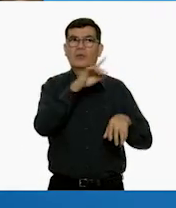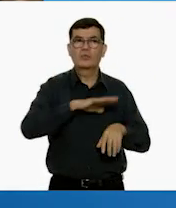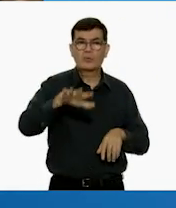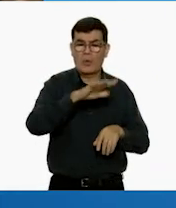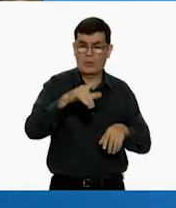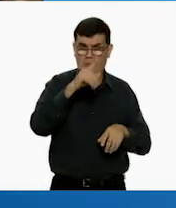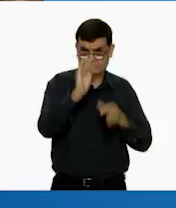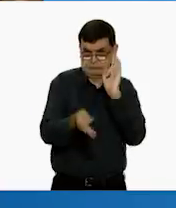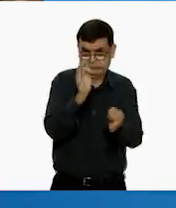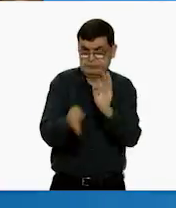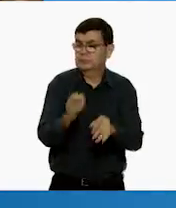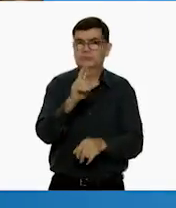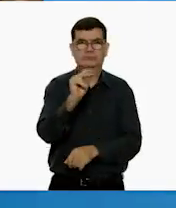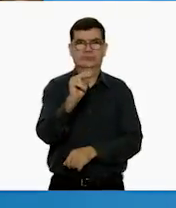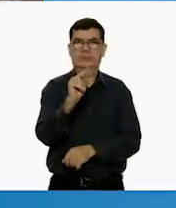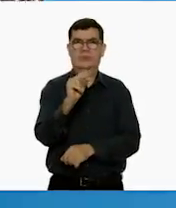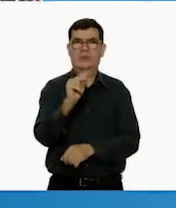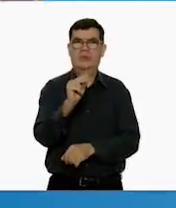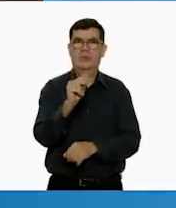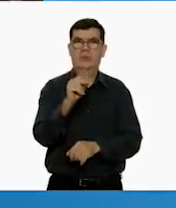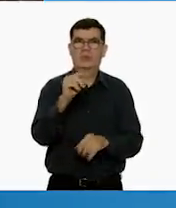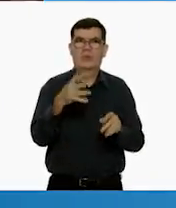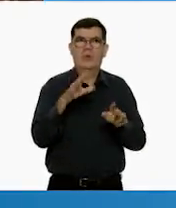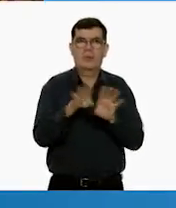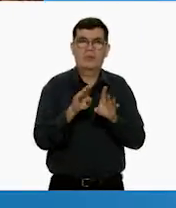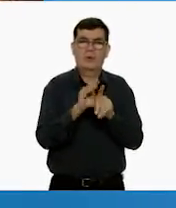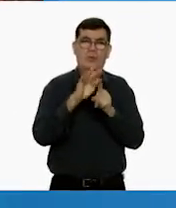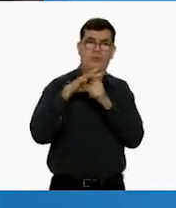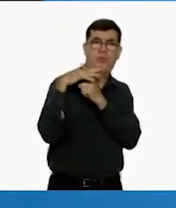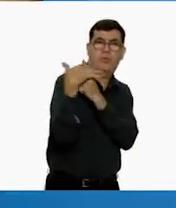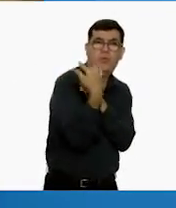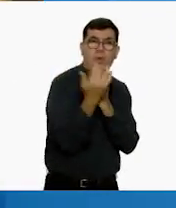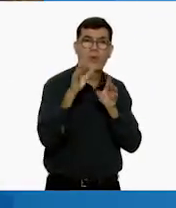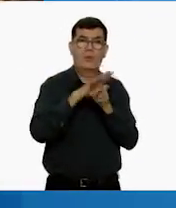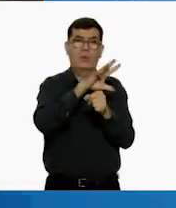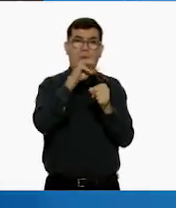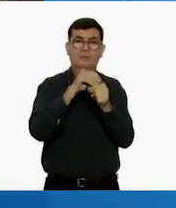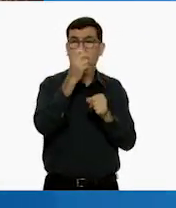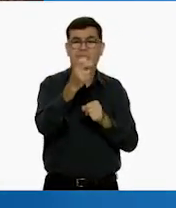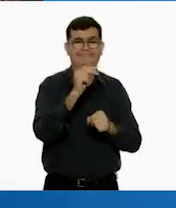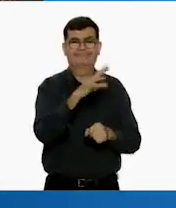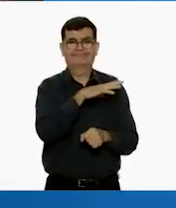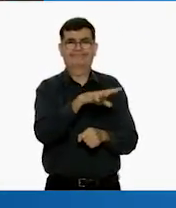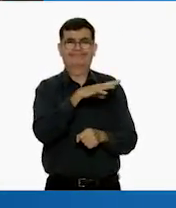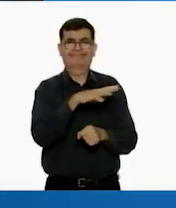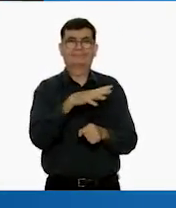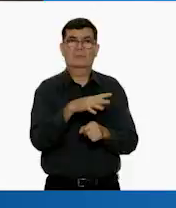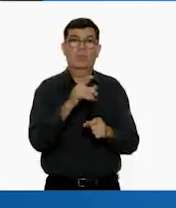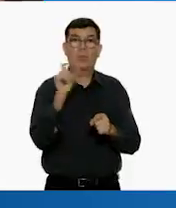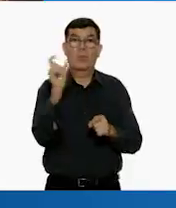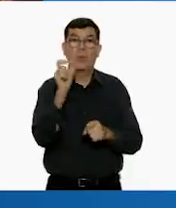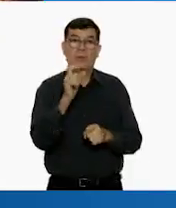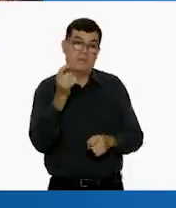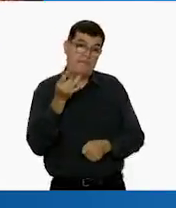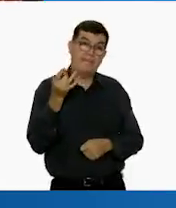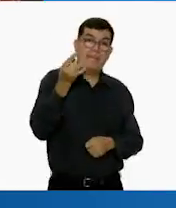lo aprobó. Entonces, no era popular en 61. Pero cuando vence a